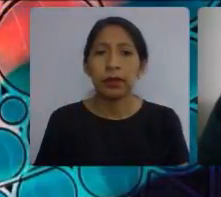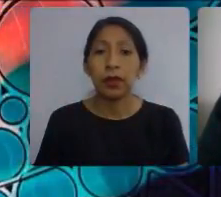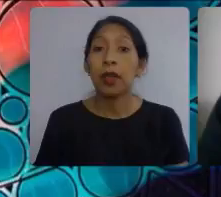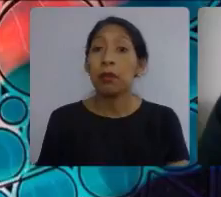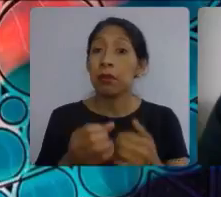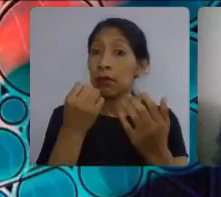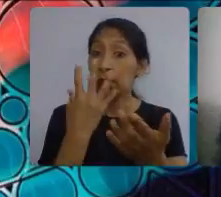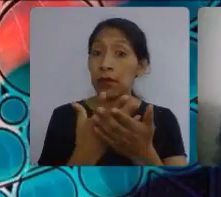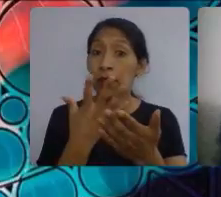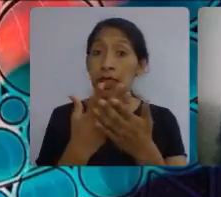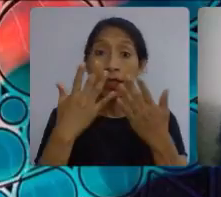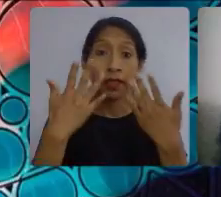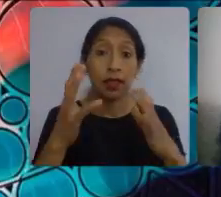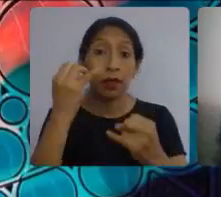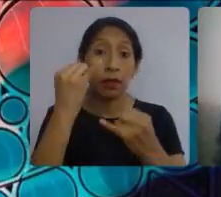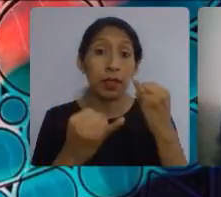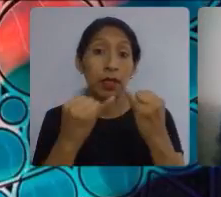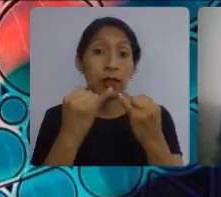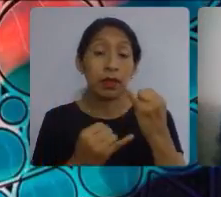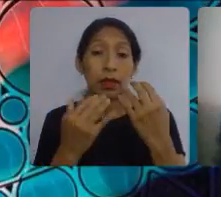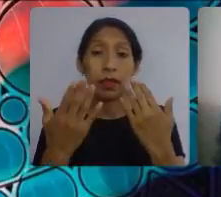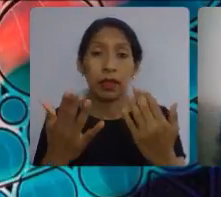Bueno, para terminar con